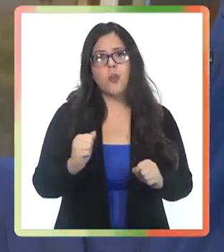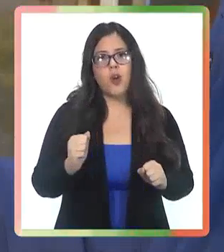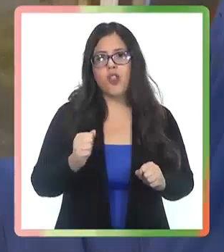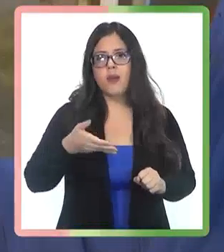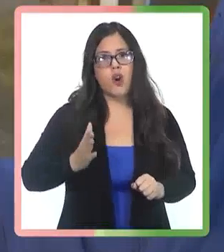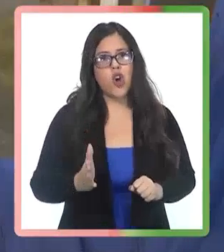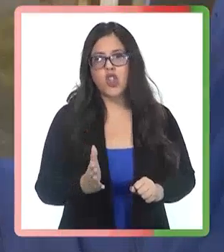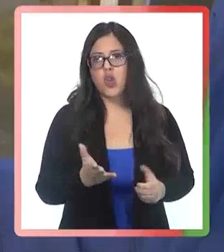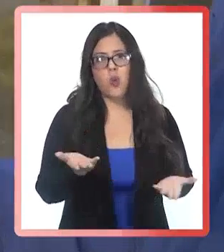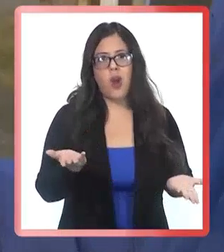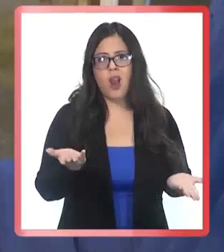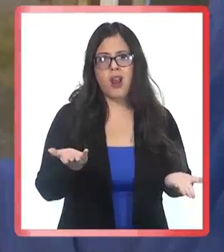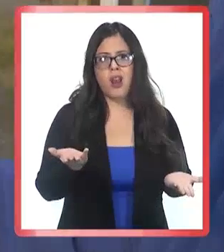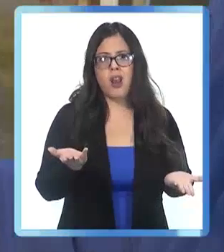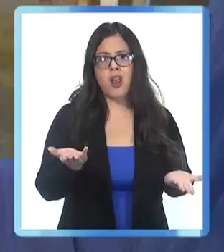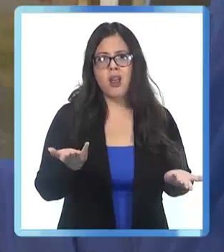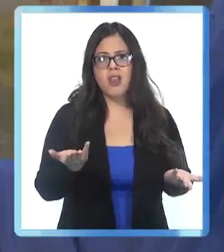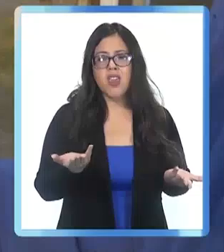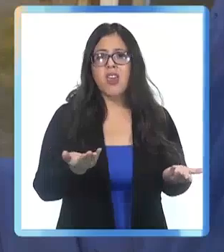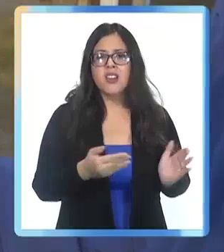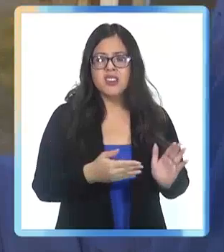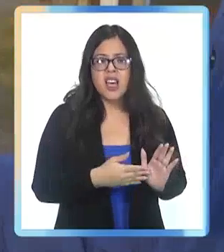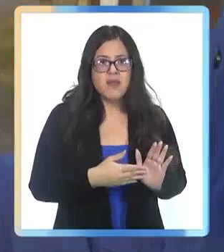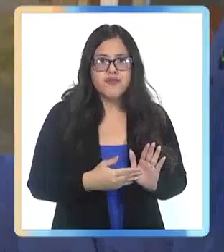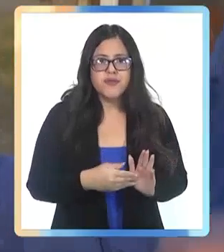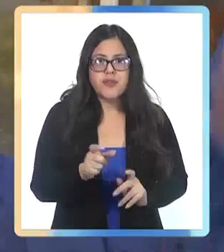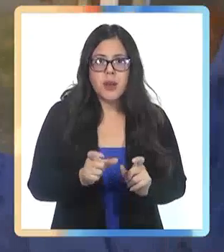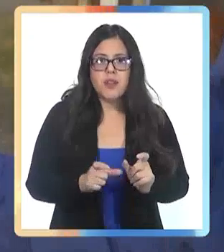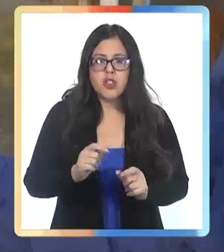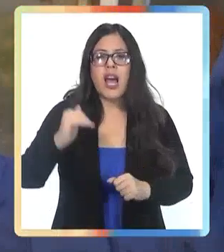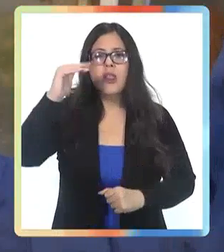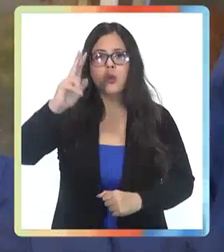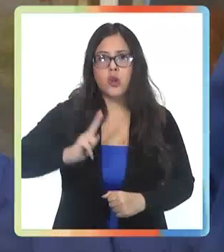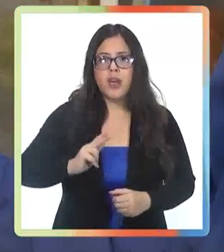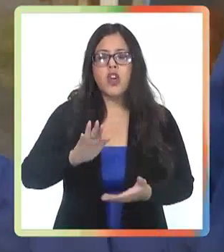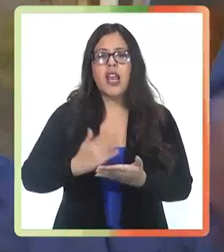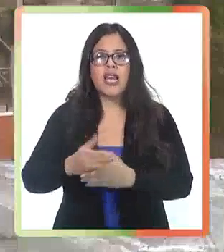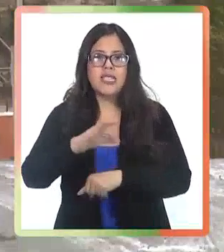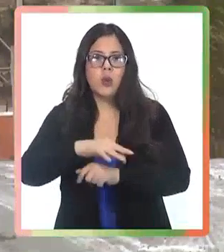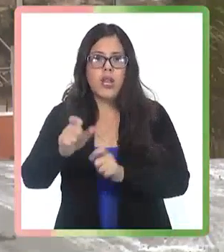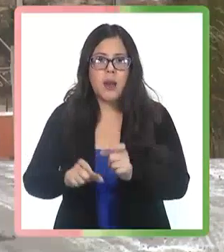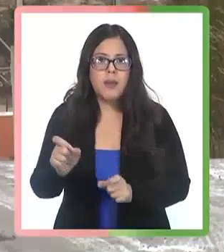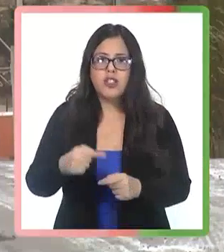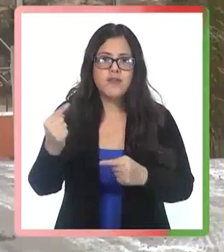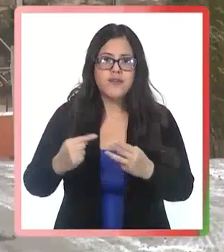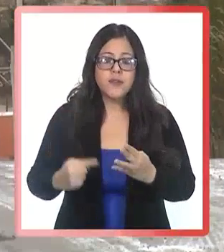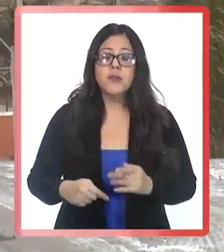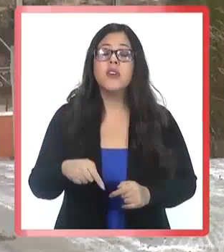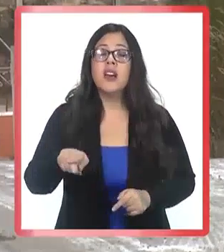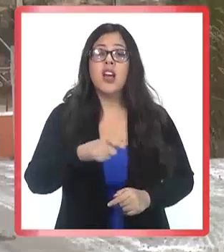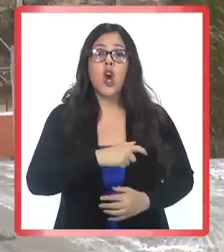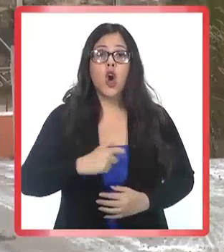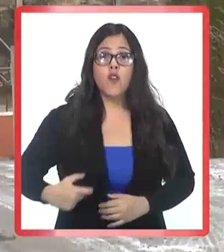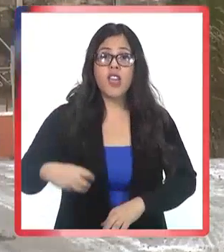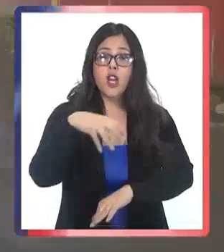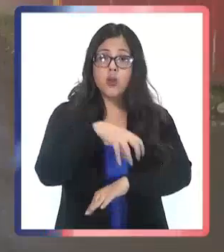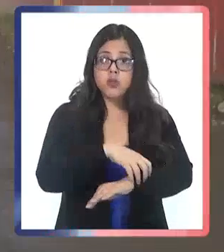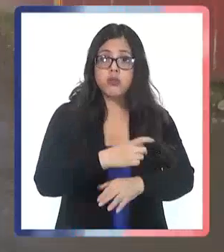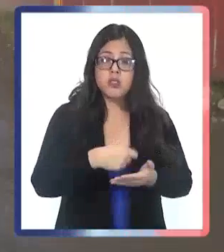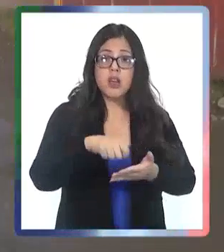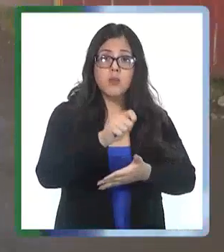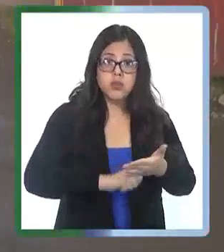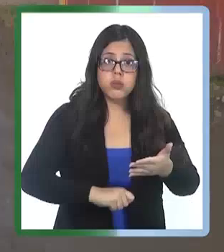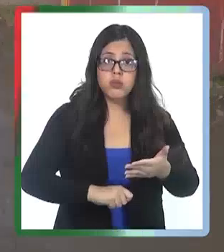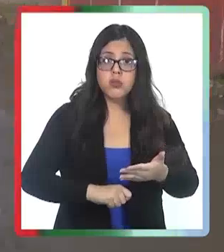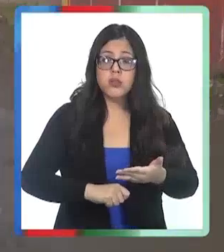podemos nosotros seguir exponiendo a nuestros adultos mayores, a la salud de la gente. Recientemente, el gobernador firmó un acuerdo con